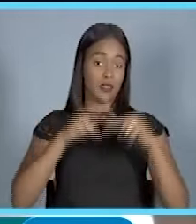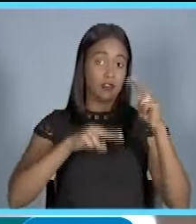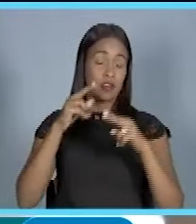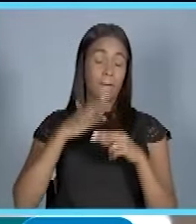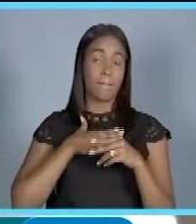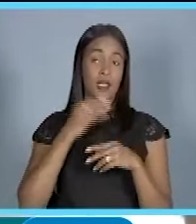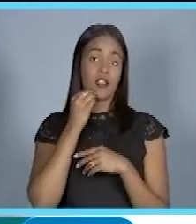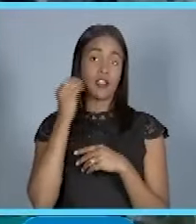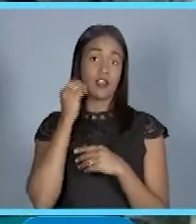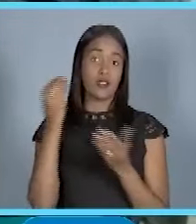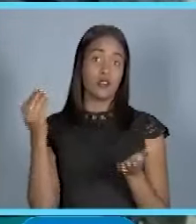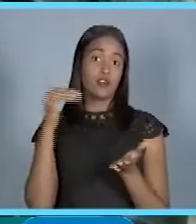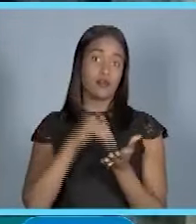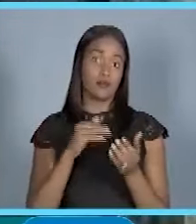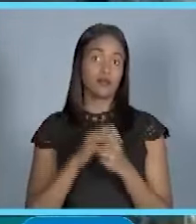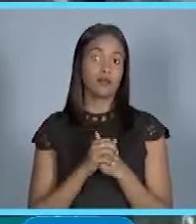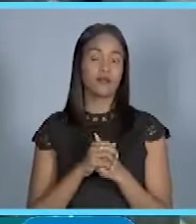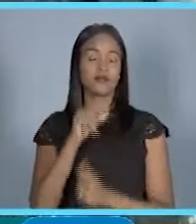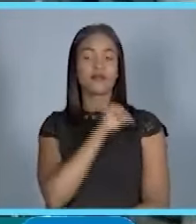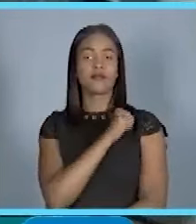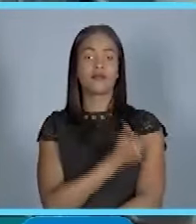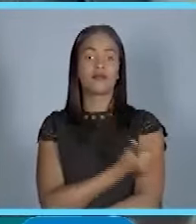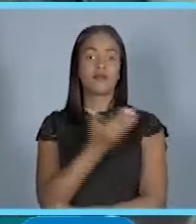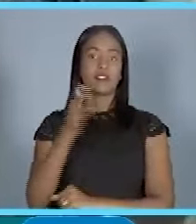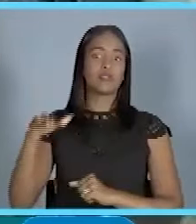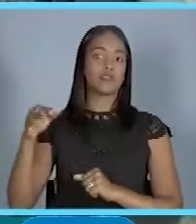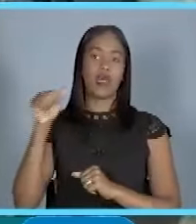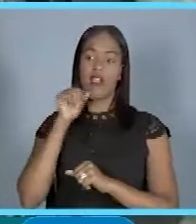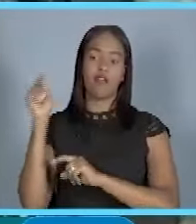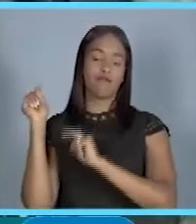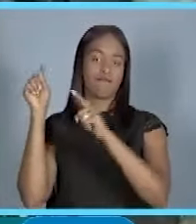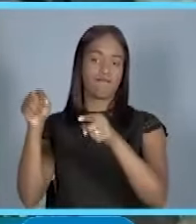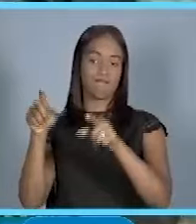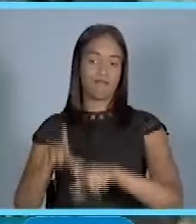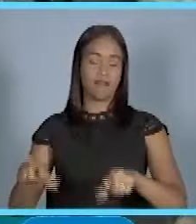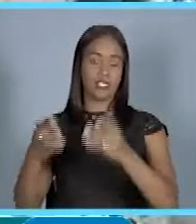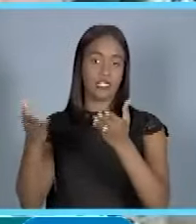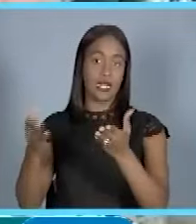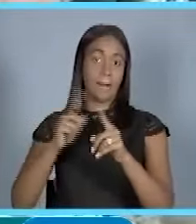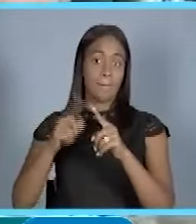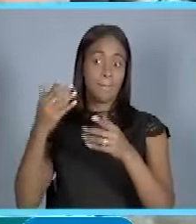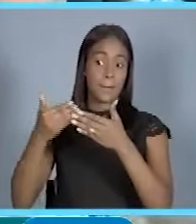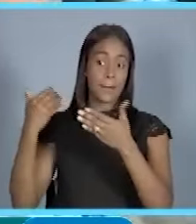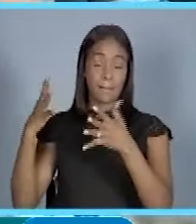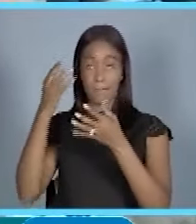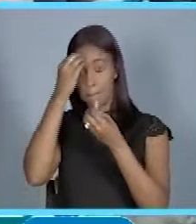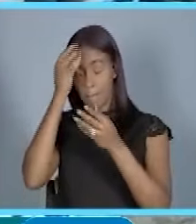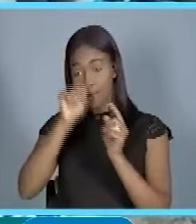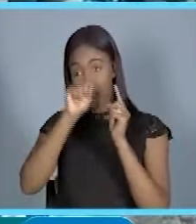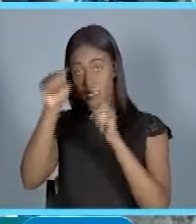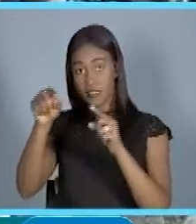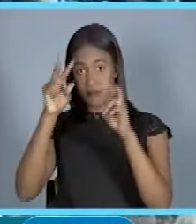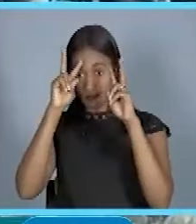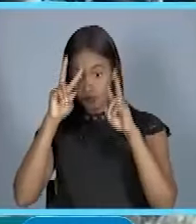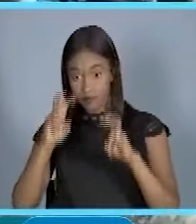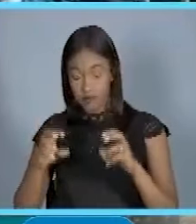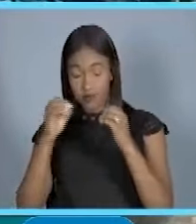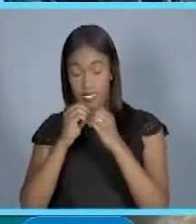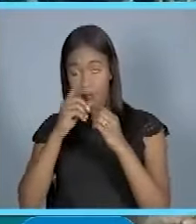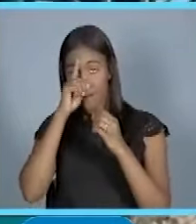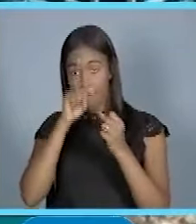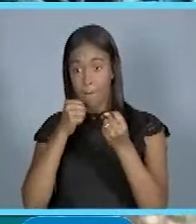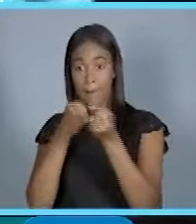casa de nuevo. Las autoridades aún no han hecho acto de presencia en el lugar, aunque le habían informado que irían a hacer un levantamiento.